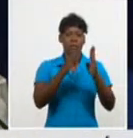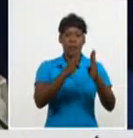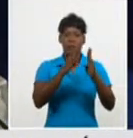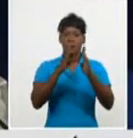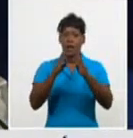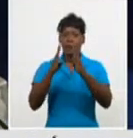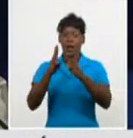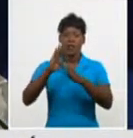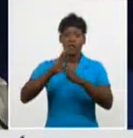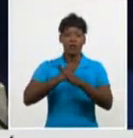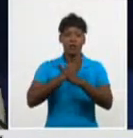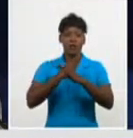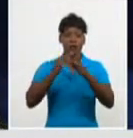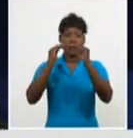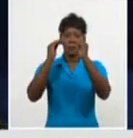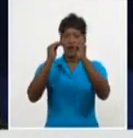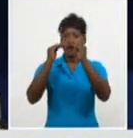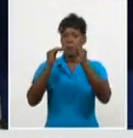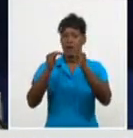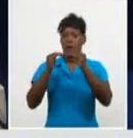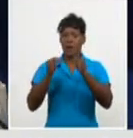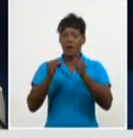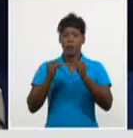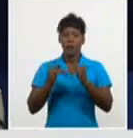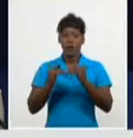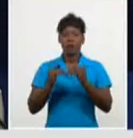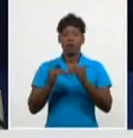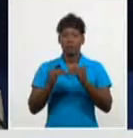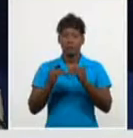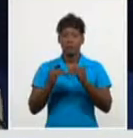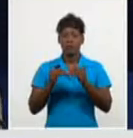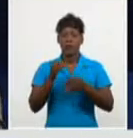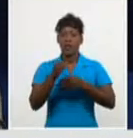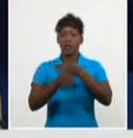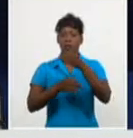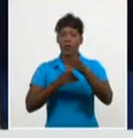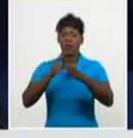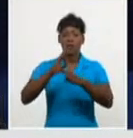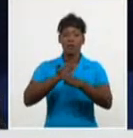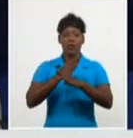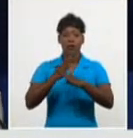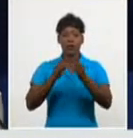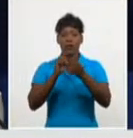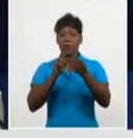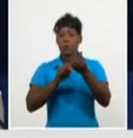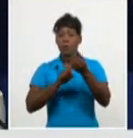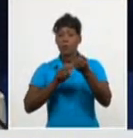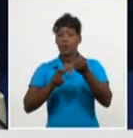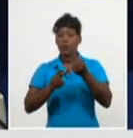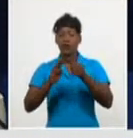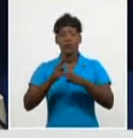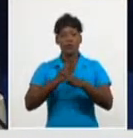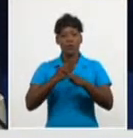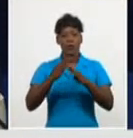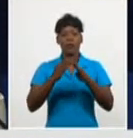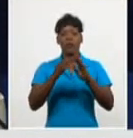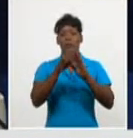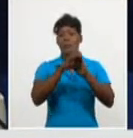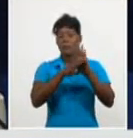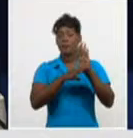y no al unísono en todos los territorios de nuestro país. Pero